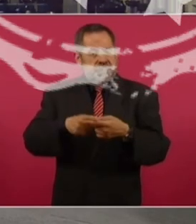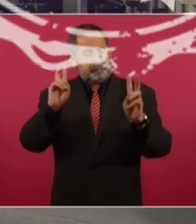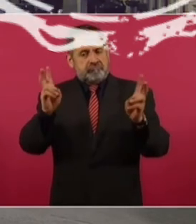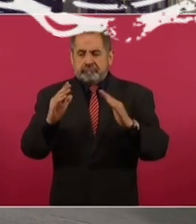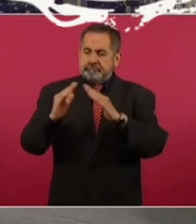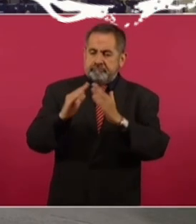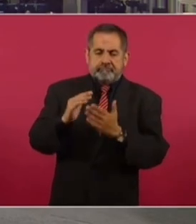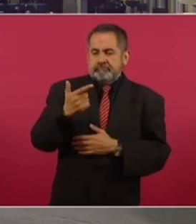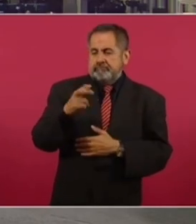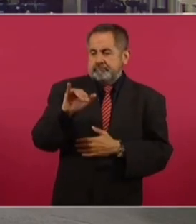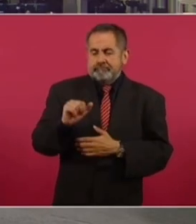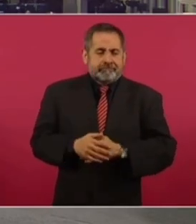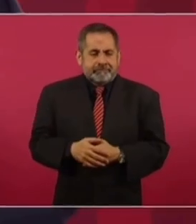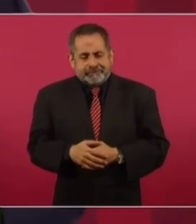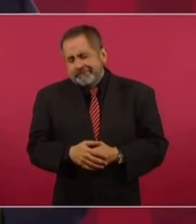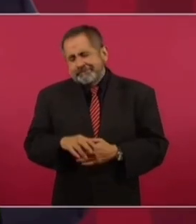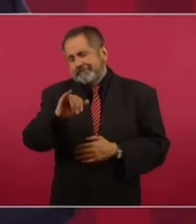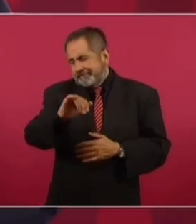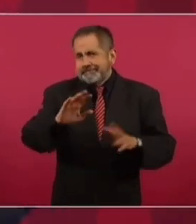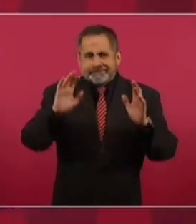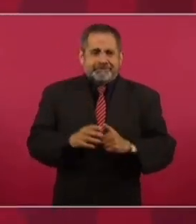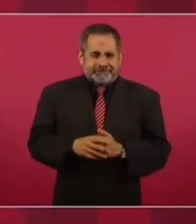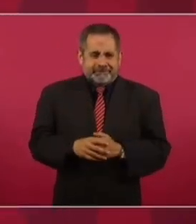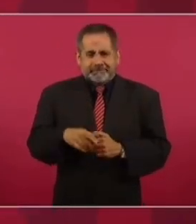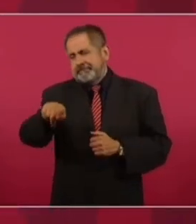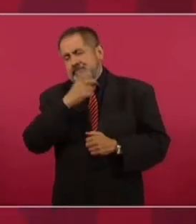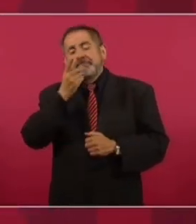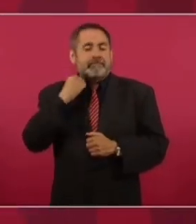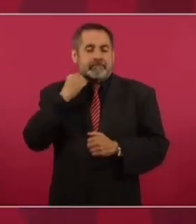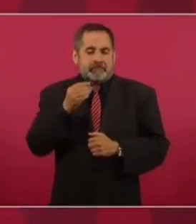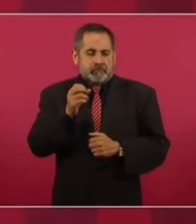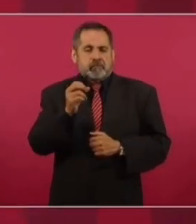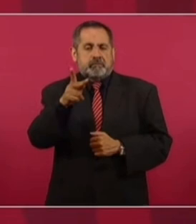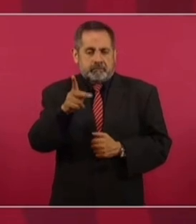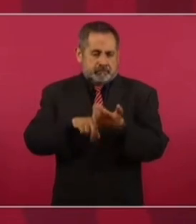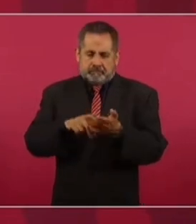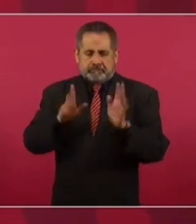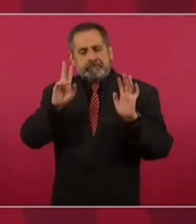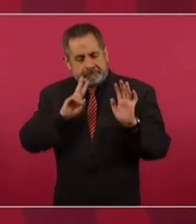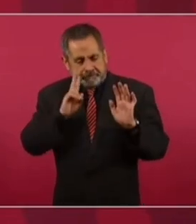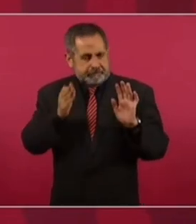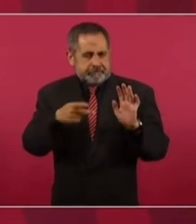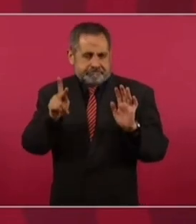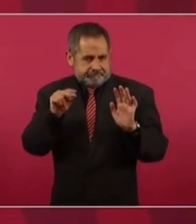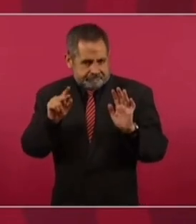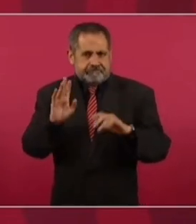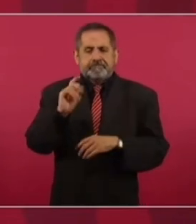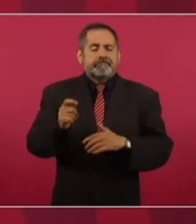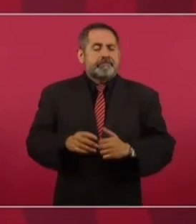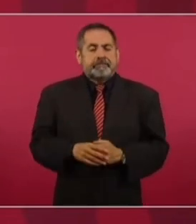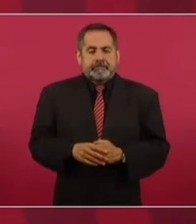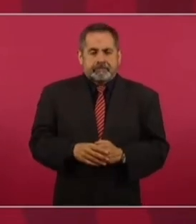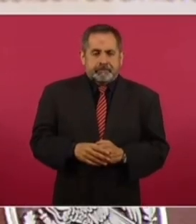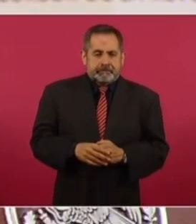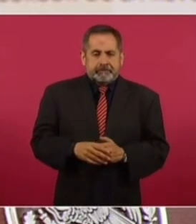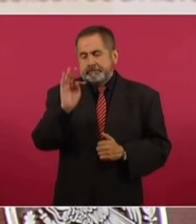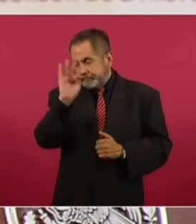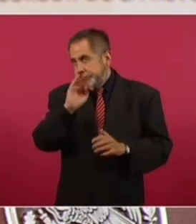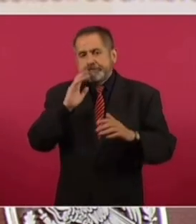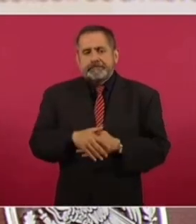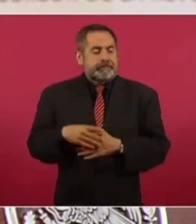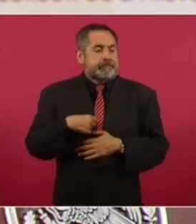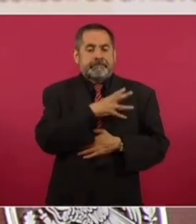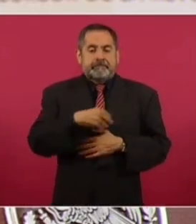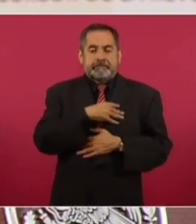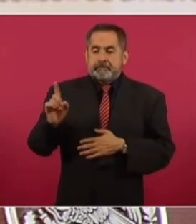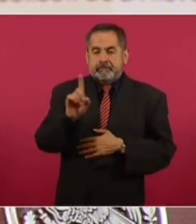sistema de la Casa Gris. Sí, pero ese es un asunto, vamos a suponer, como dicen los abogados, aceptando sin conceder, de que mi